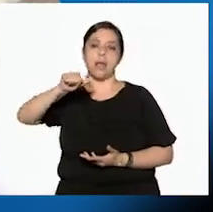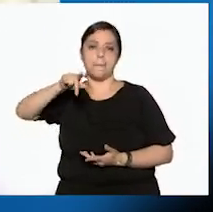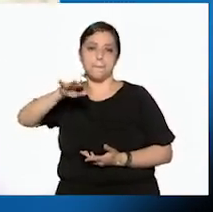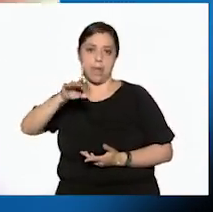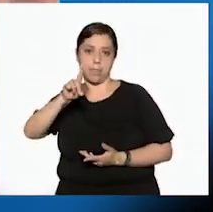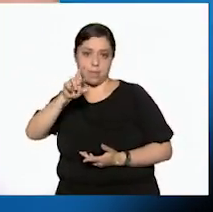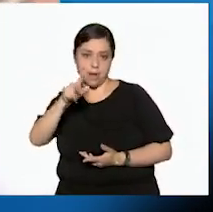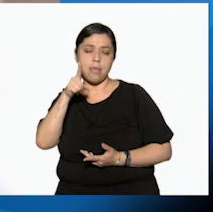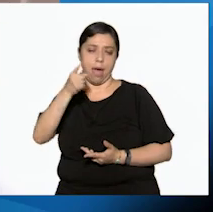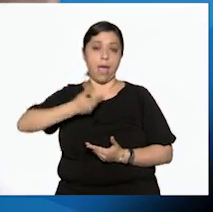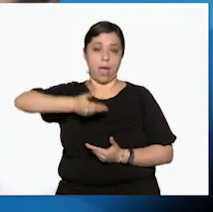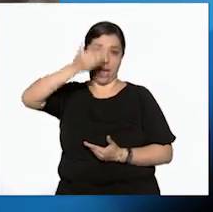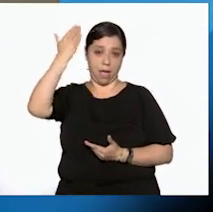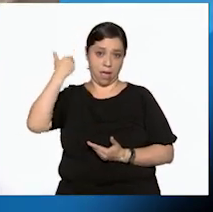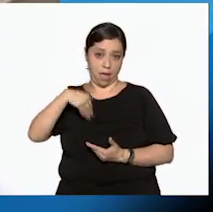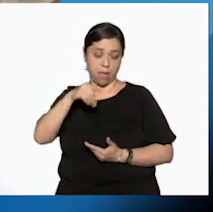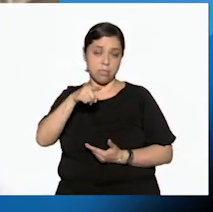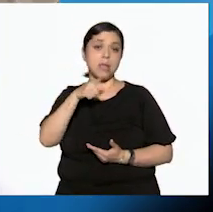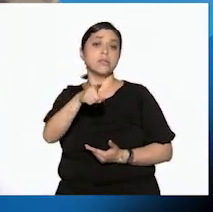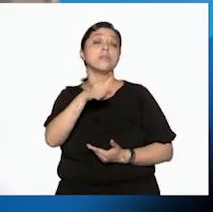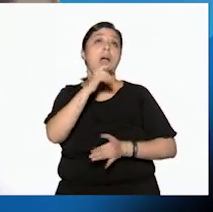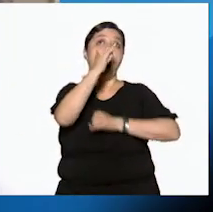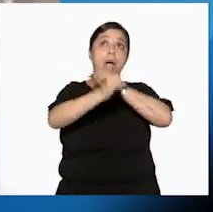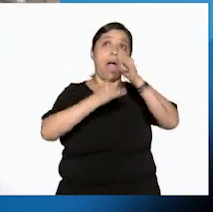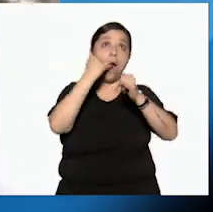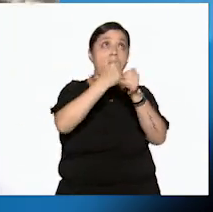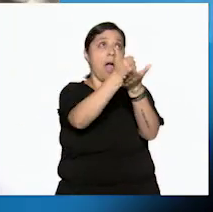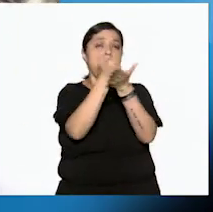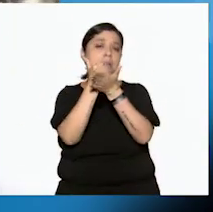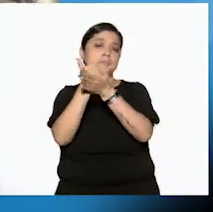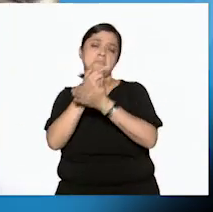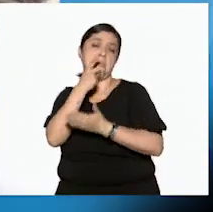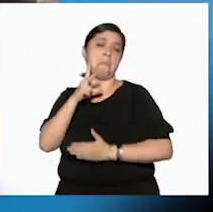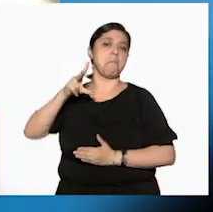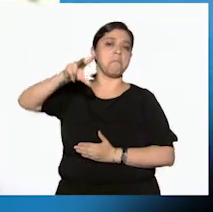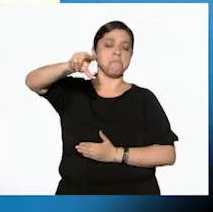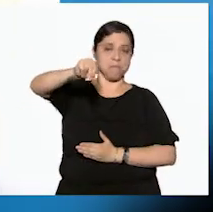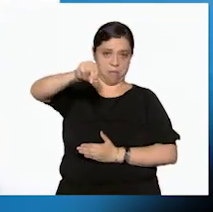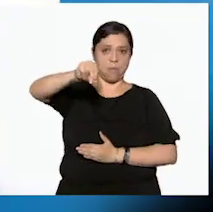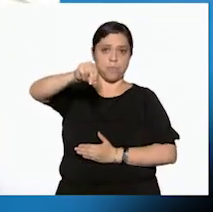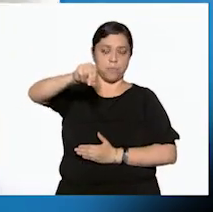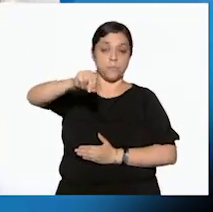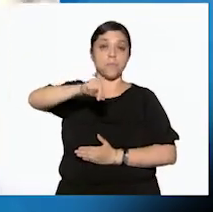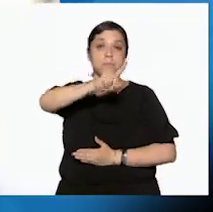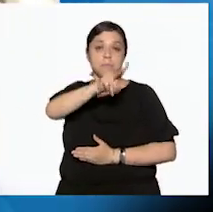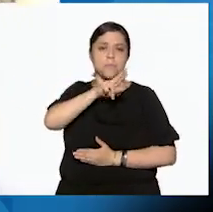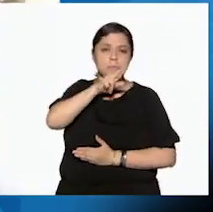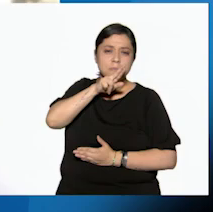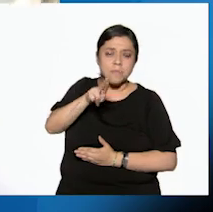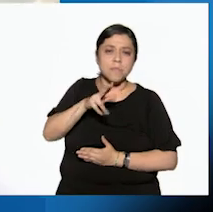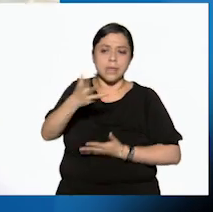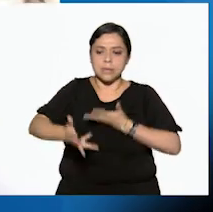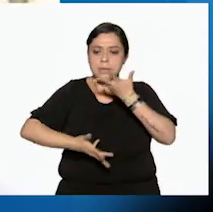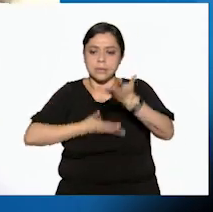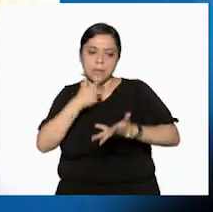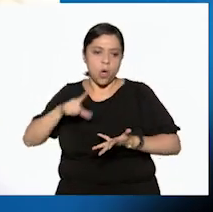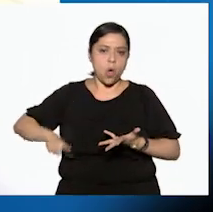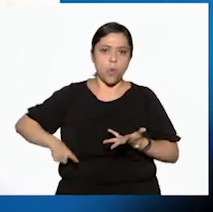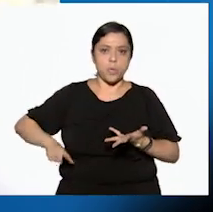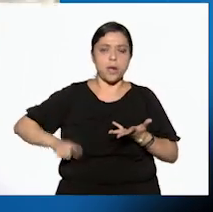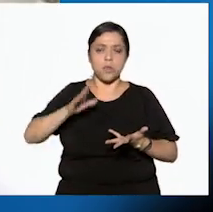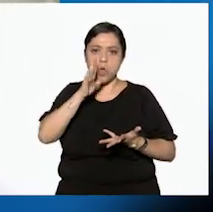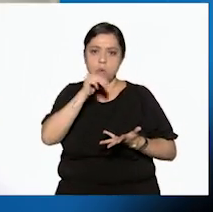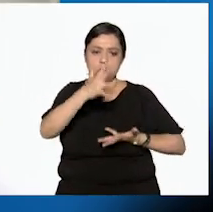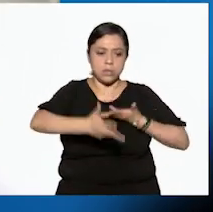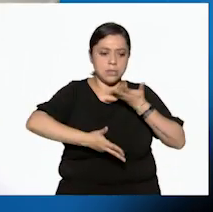República, se negó a recibir la ayuda internacional en un primer momento. La respuesta lenta y torpe del gobierno